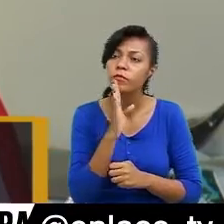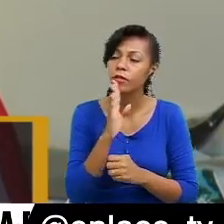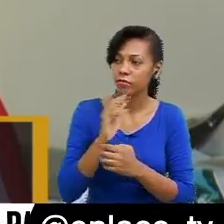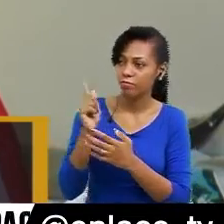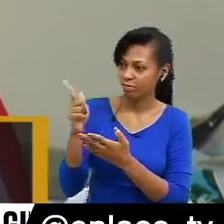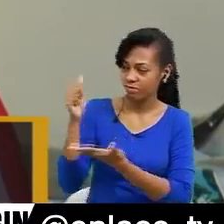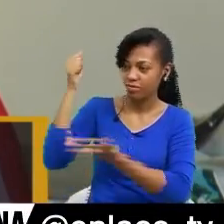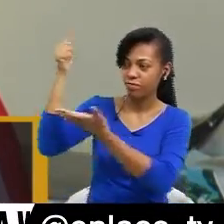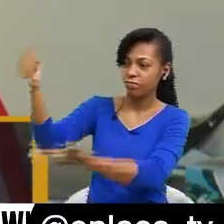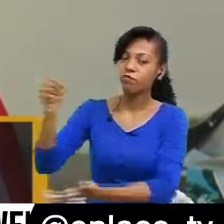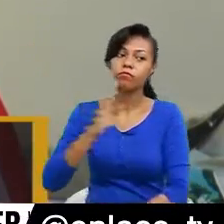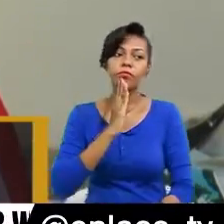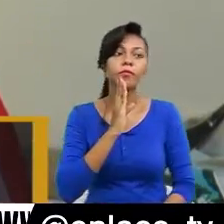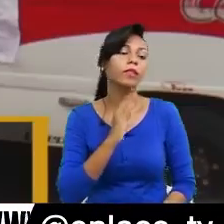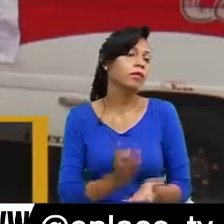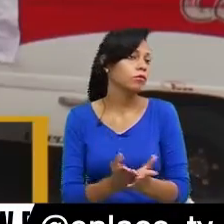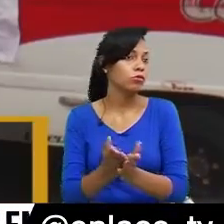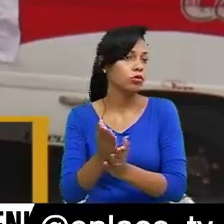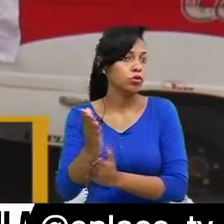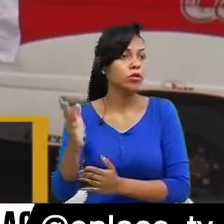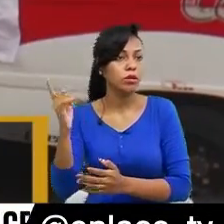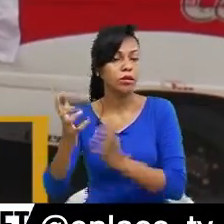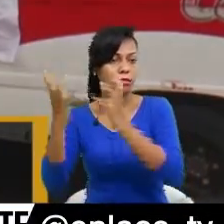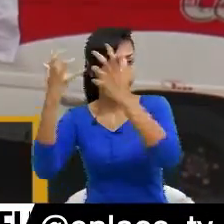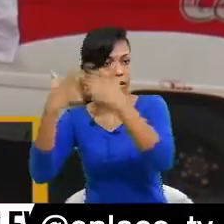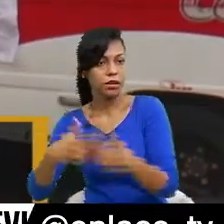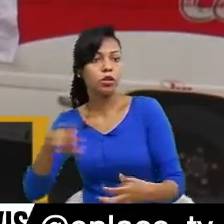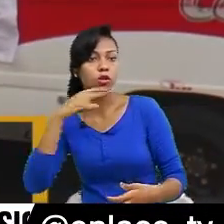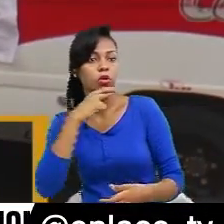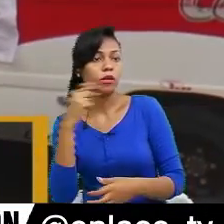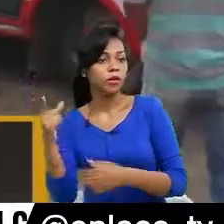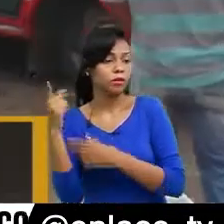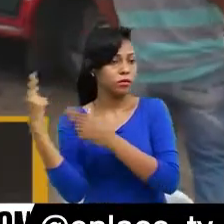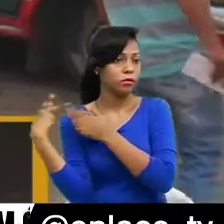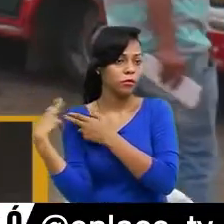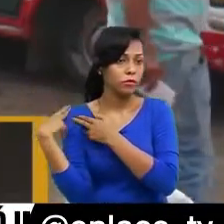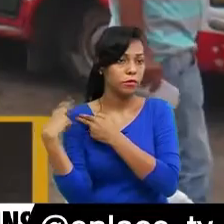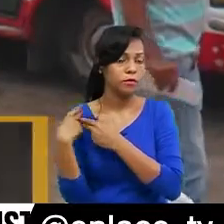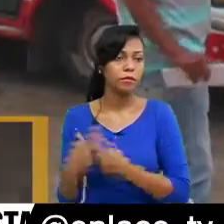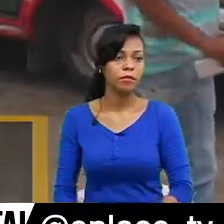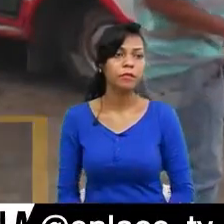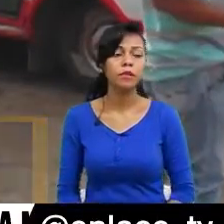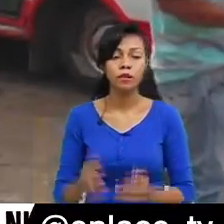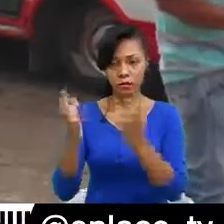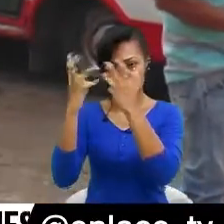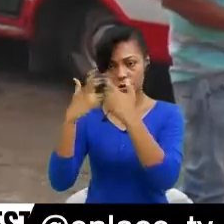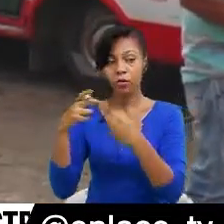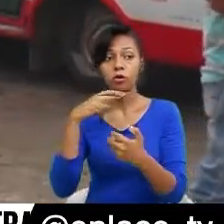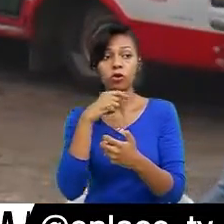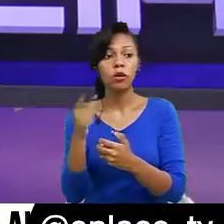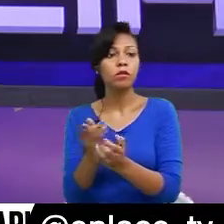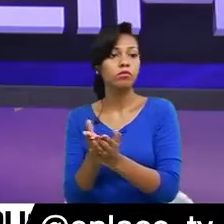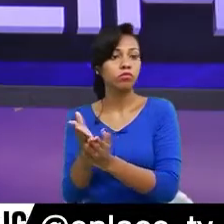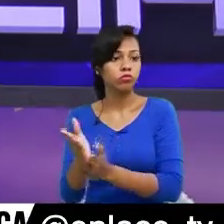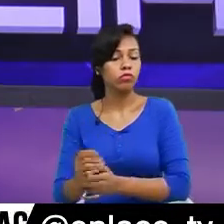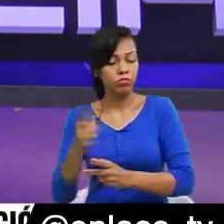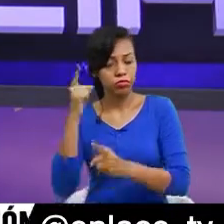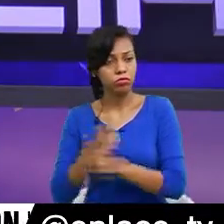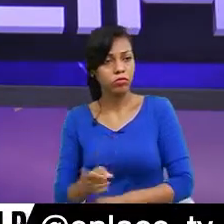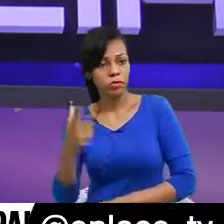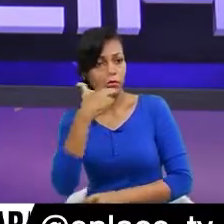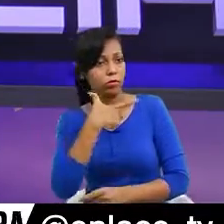seguía siendo el operador del mismo. El gerente Duarte expresó que la empresa Cocho Férez cumplirá a cabalidad con este convenio.